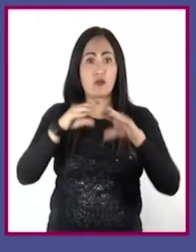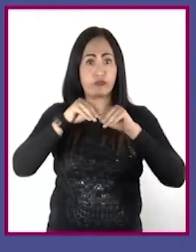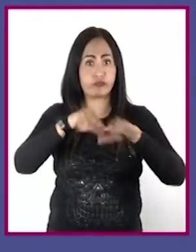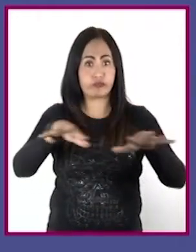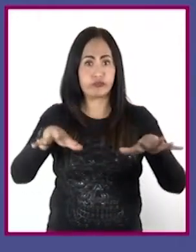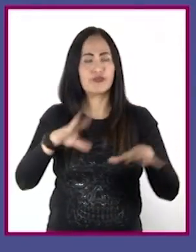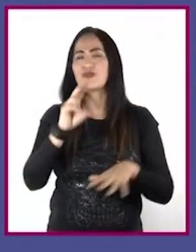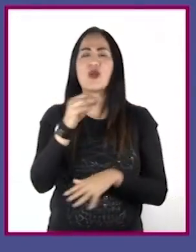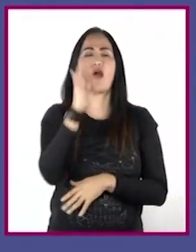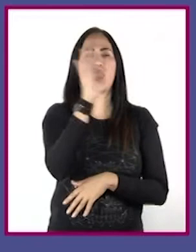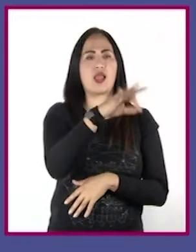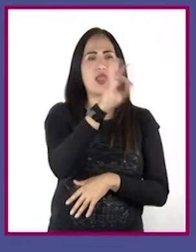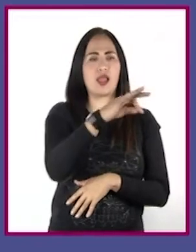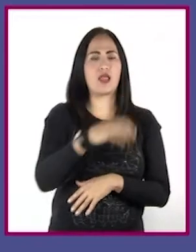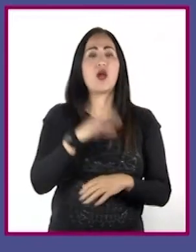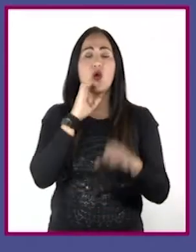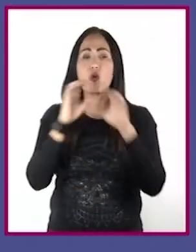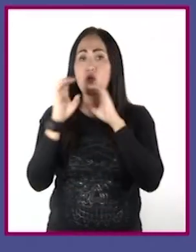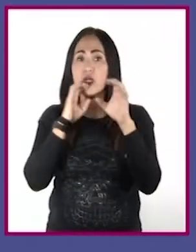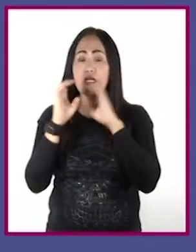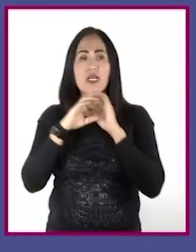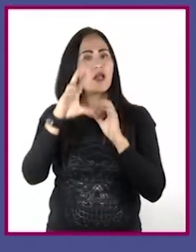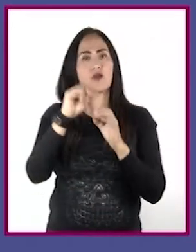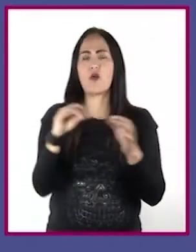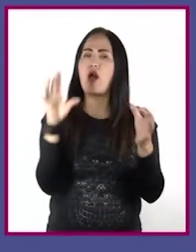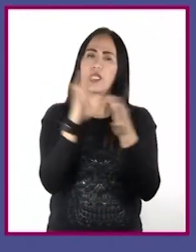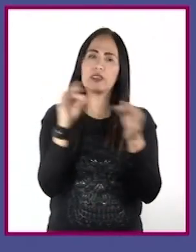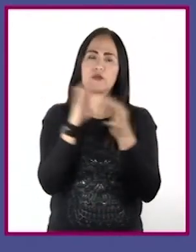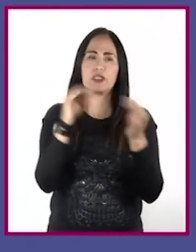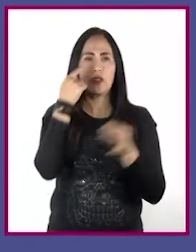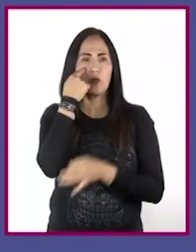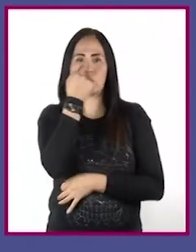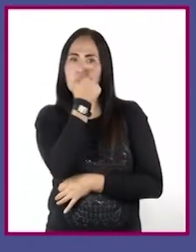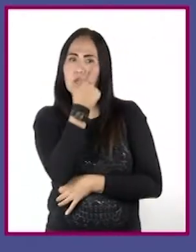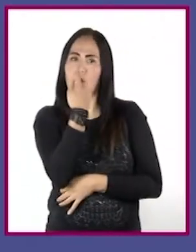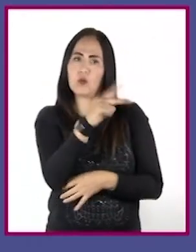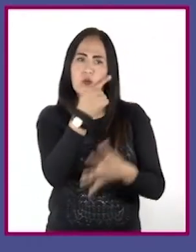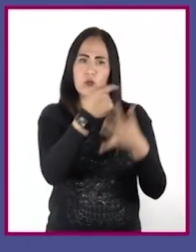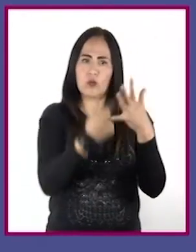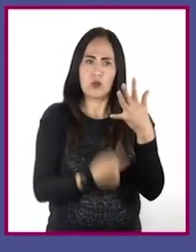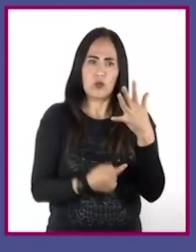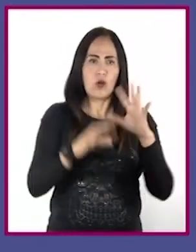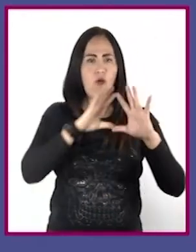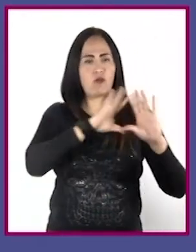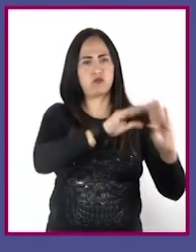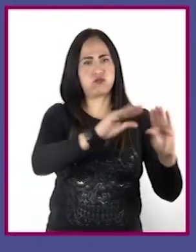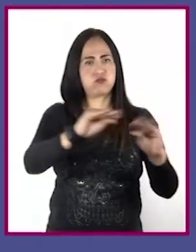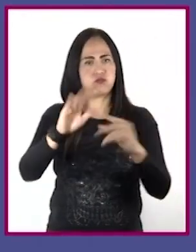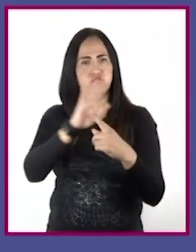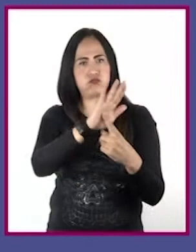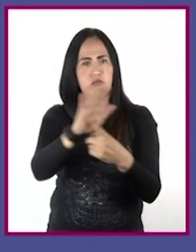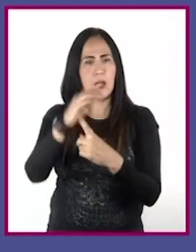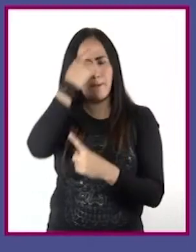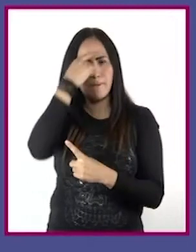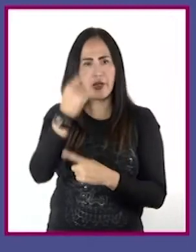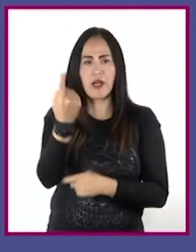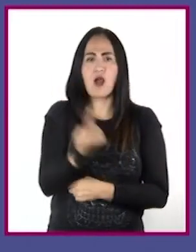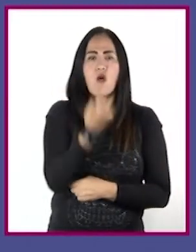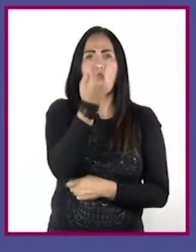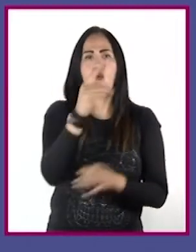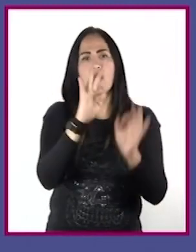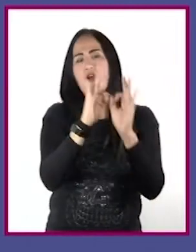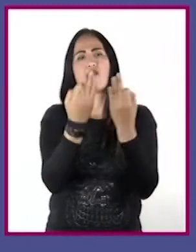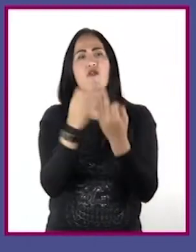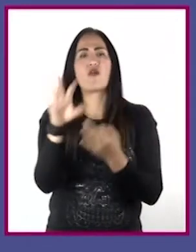persuadir, no comunicar, sino argumentar un punto de vista determinado para ofrecer una alternativa concreta